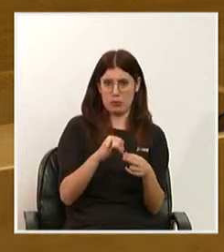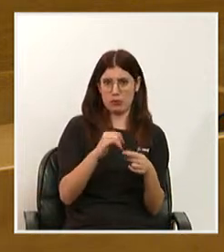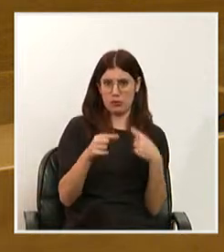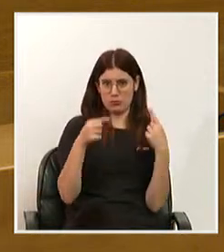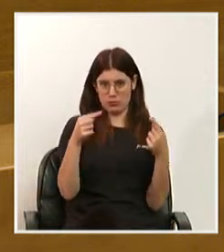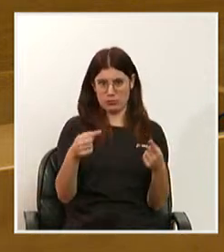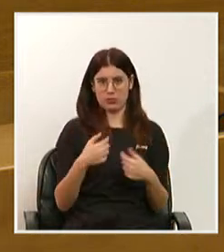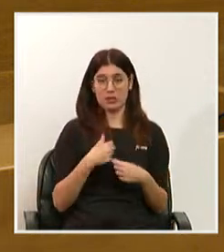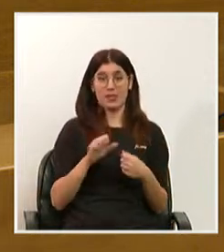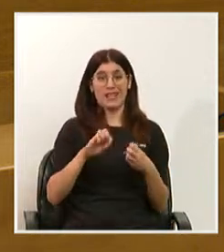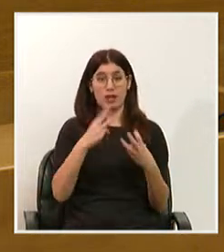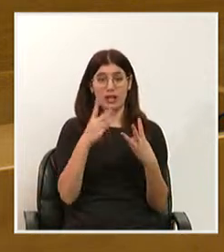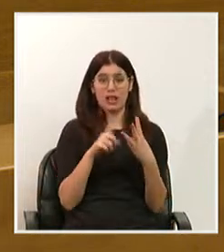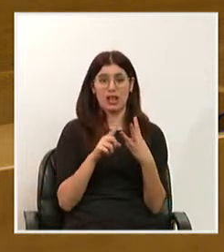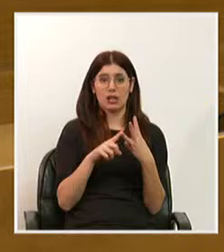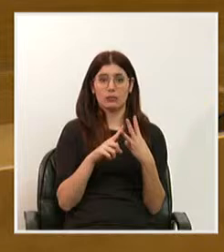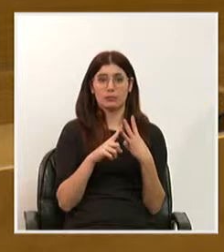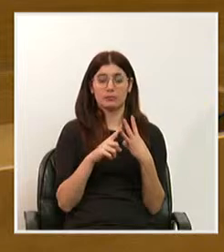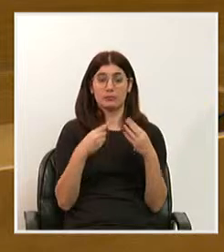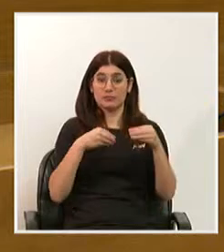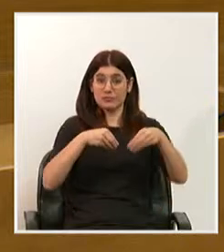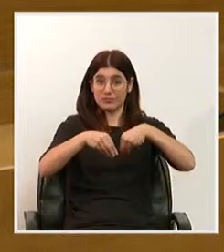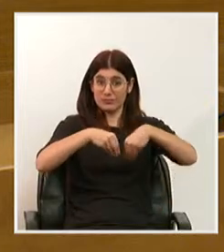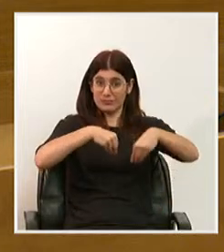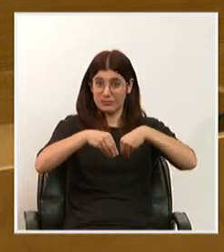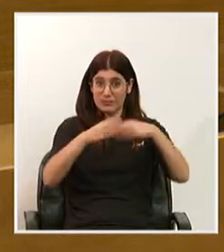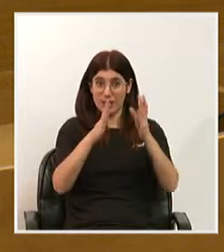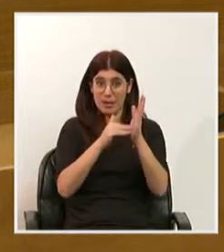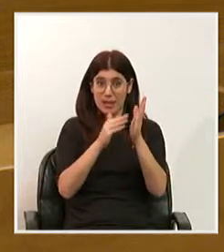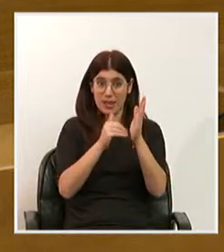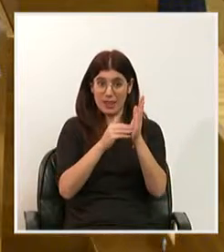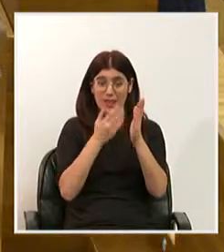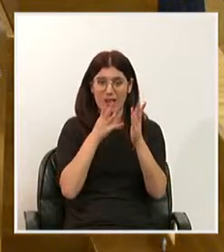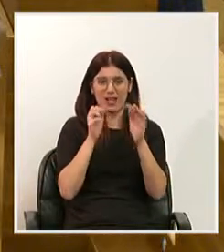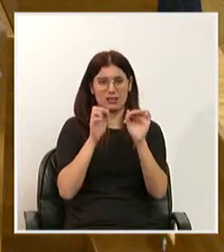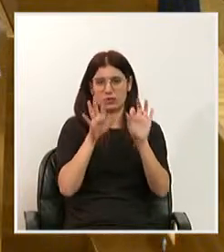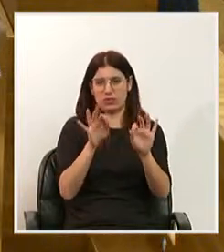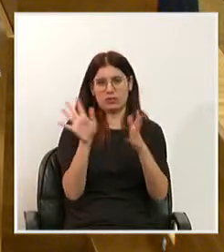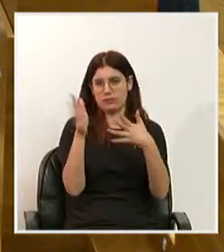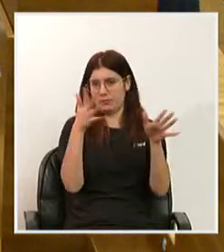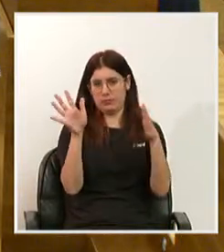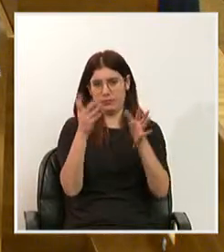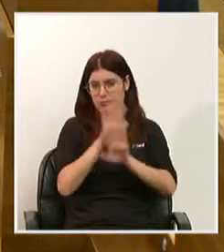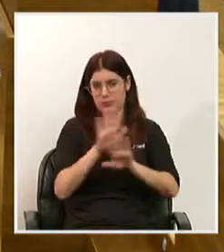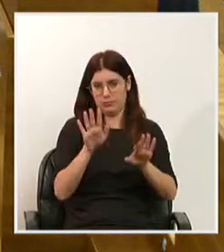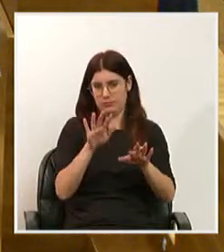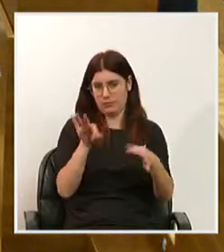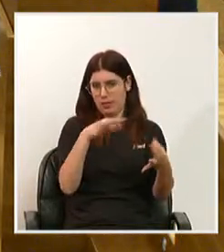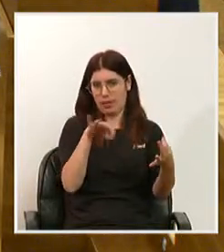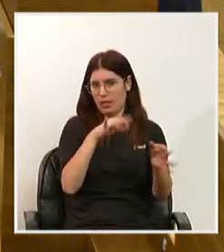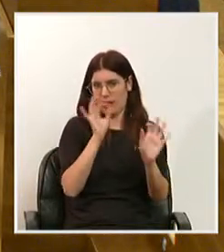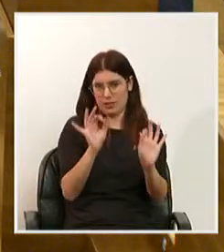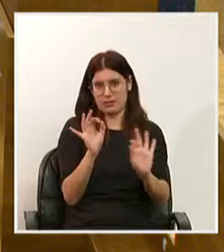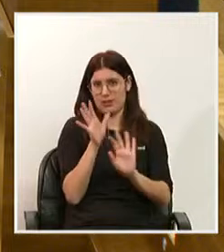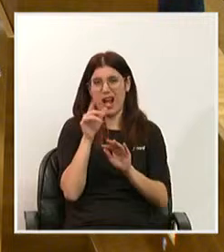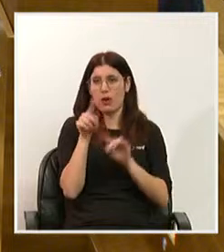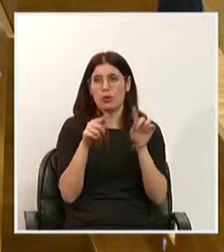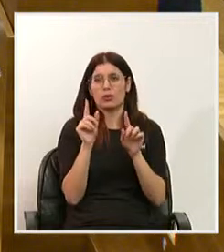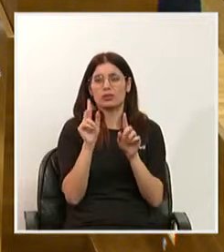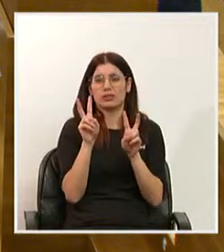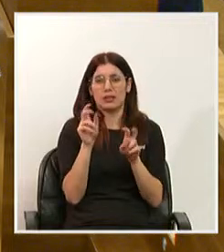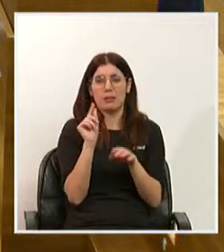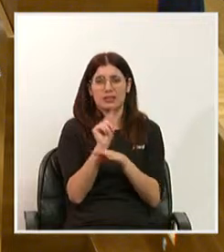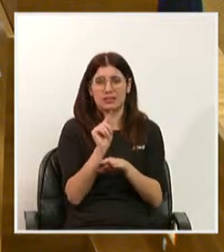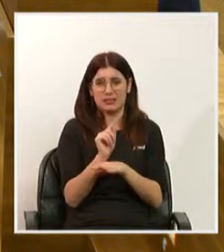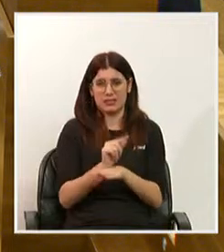y lo tercero la estrategia valenciana que es una cortina de humo tiene cuestiones tan criticables como lo que ha apuntado el